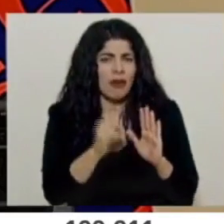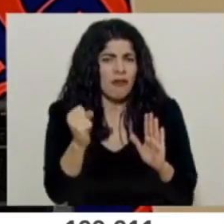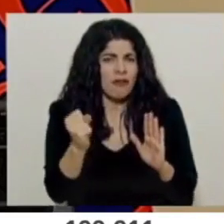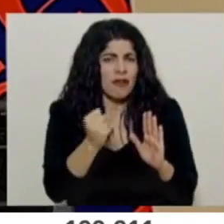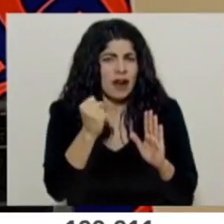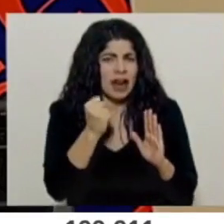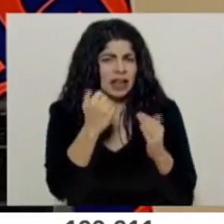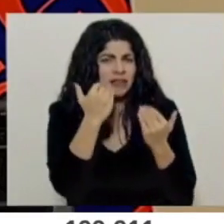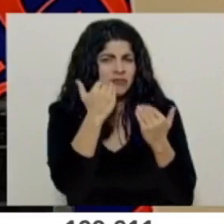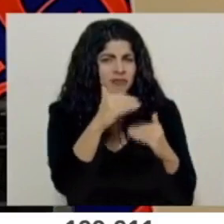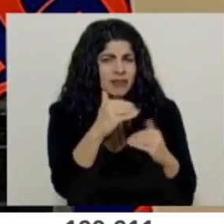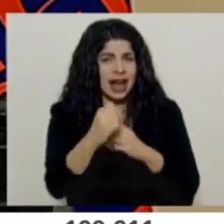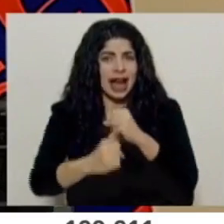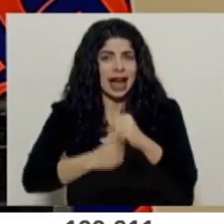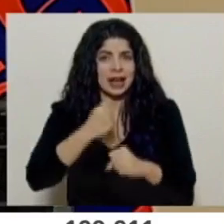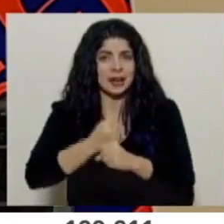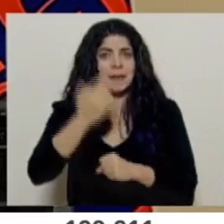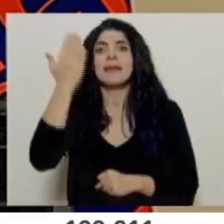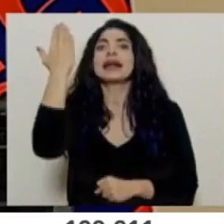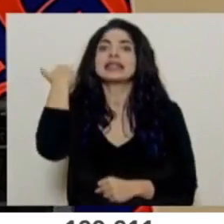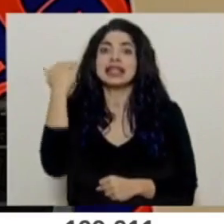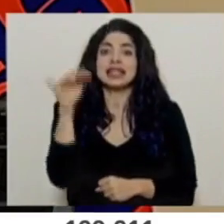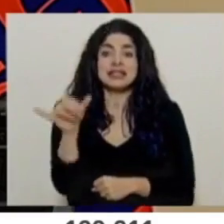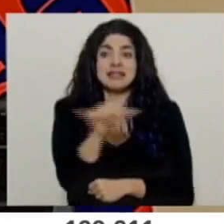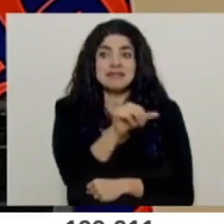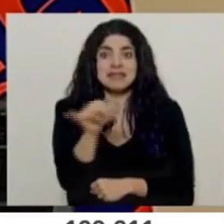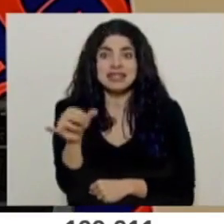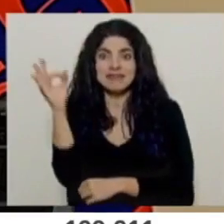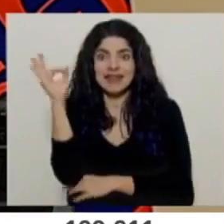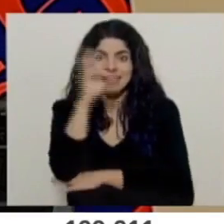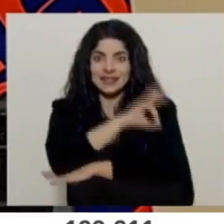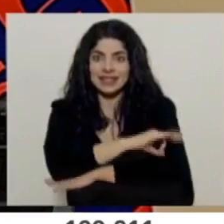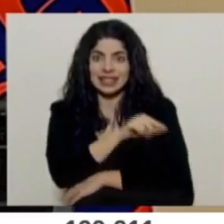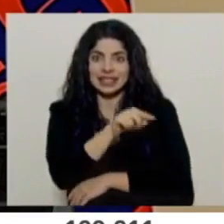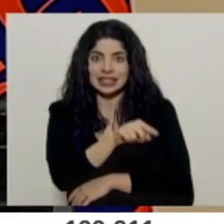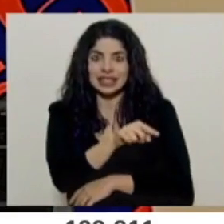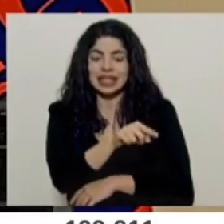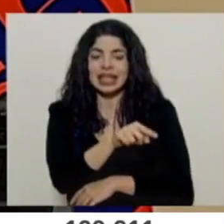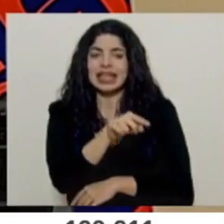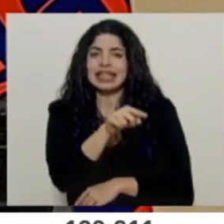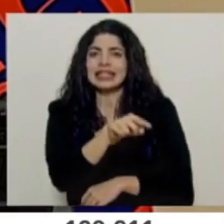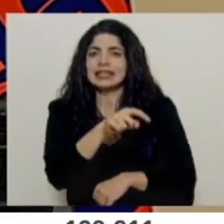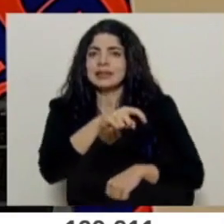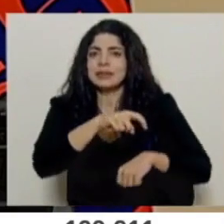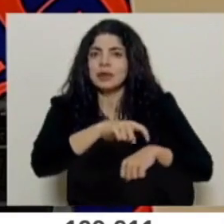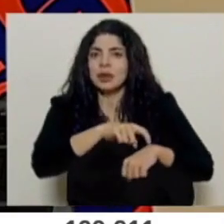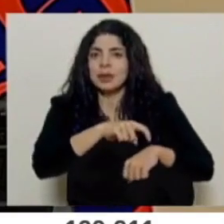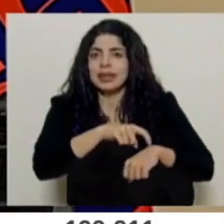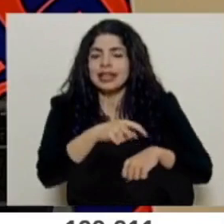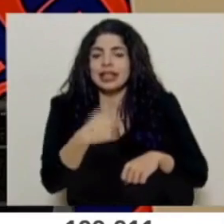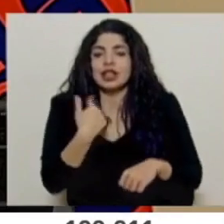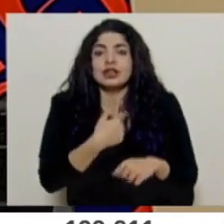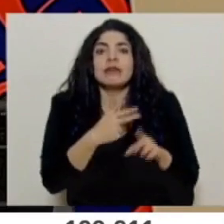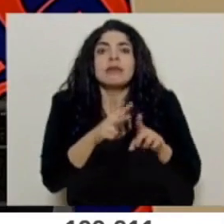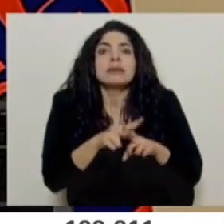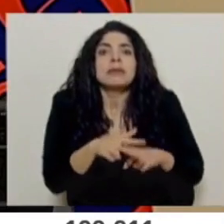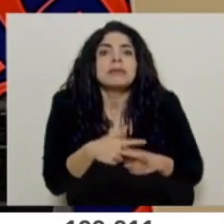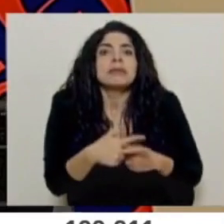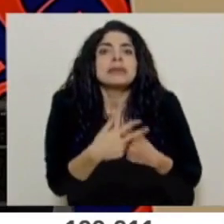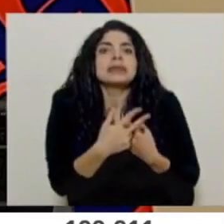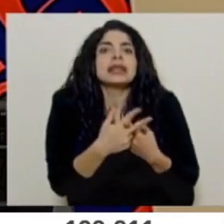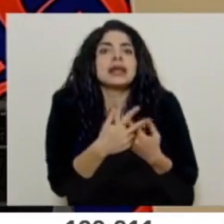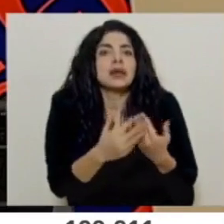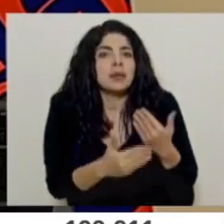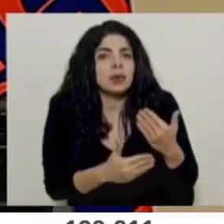fuertes el año pasado para esa fecha. Era un momento en que estábamos iniciando el proceso,